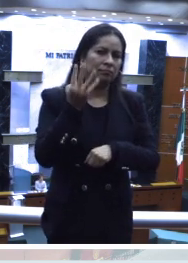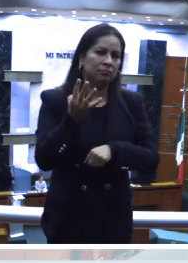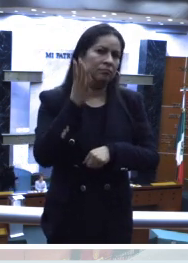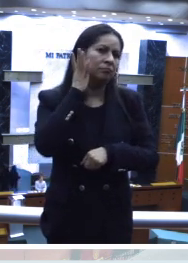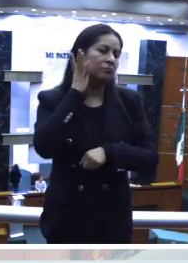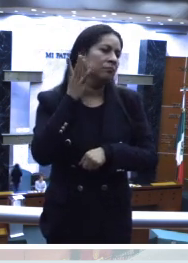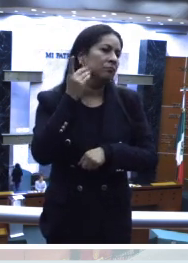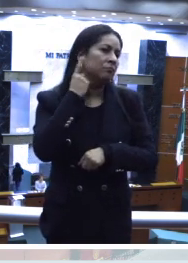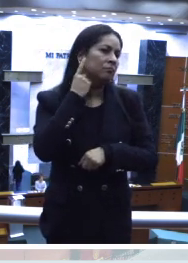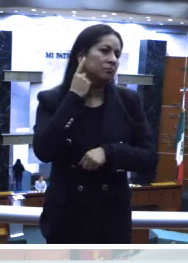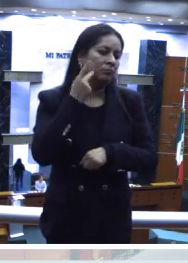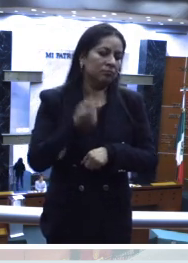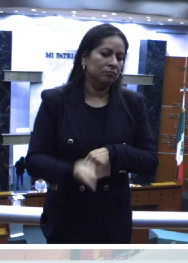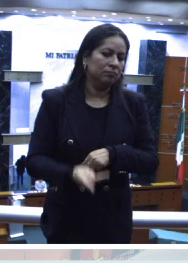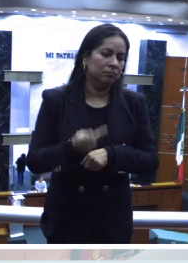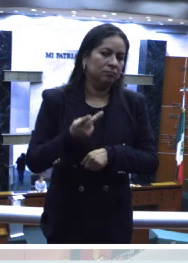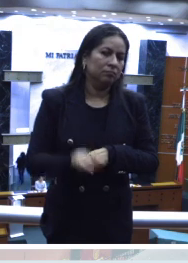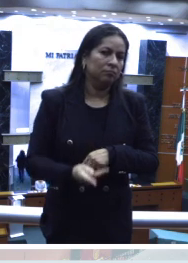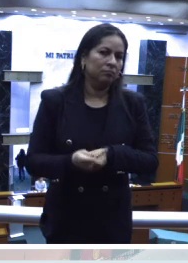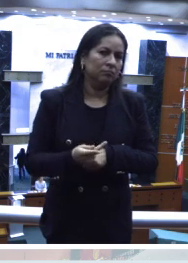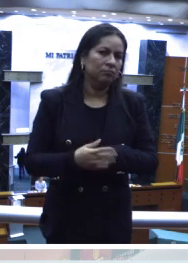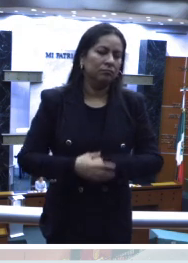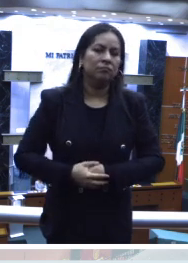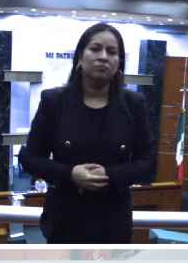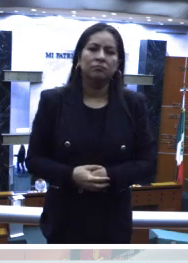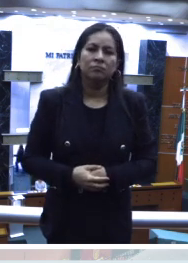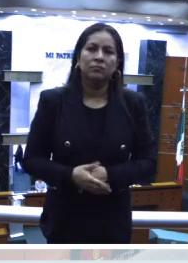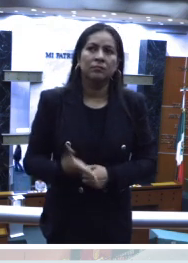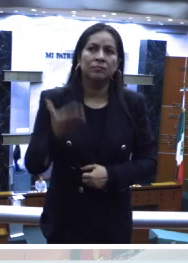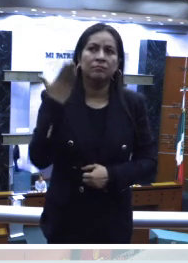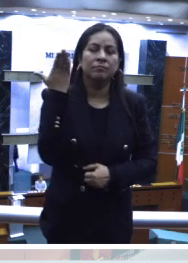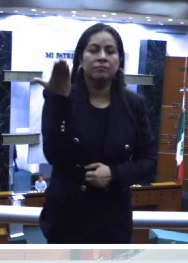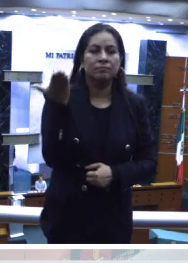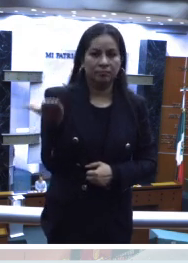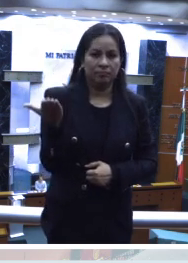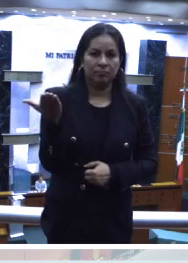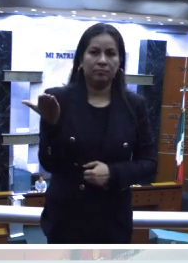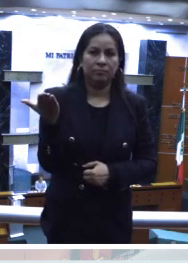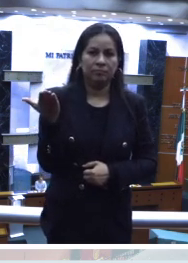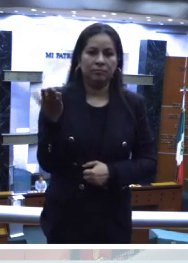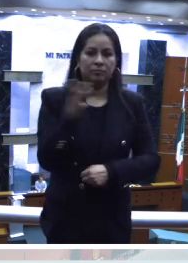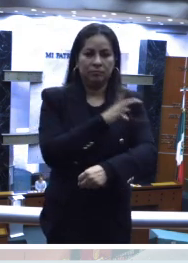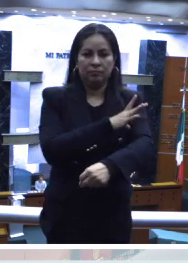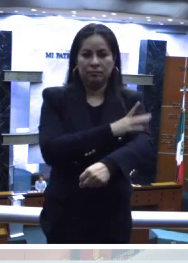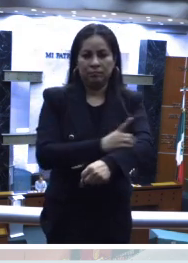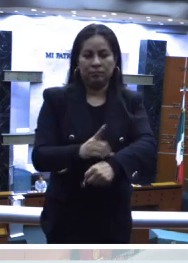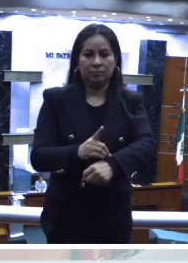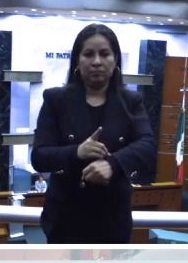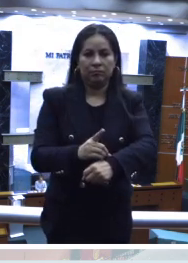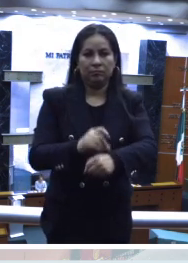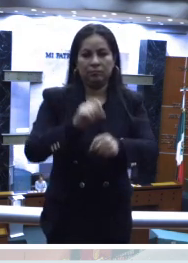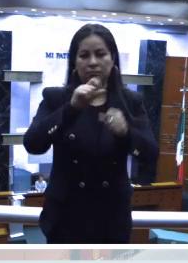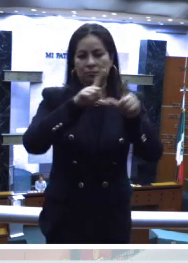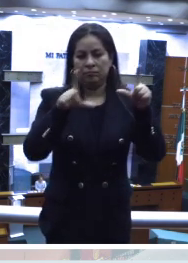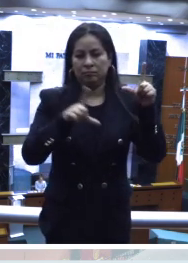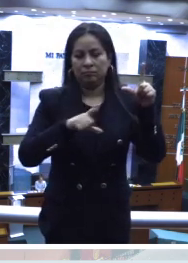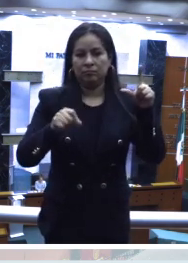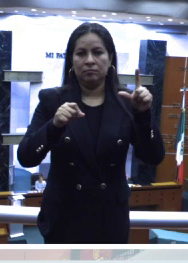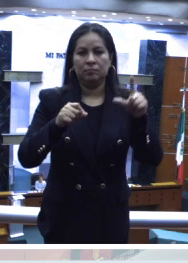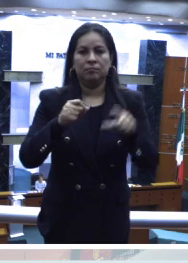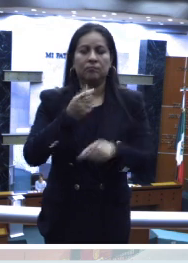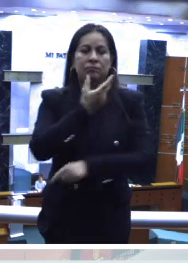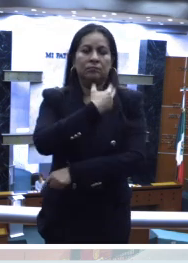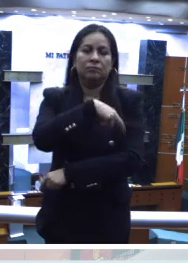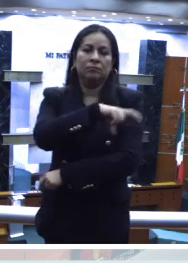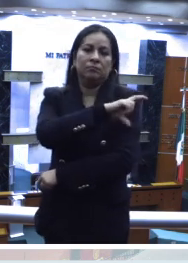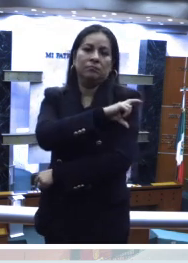al honorable congreso de estado solicita a la coordinación Nacional de Protección